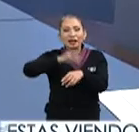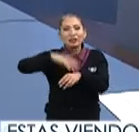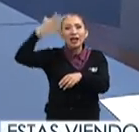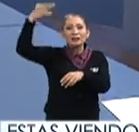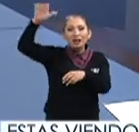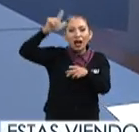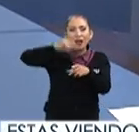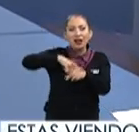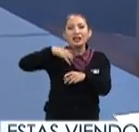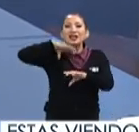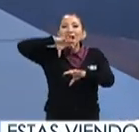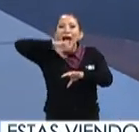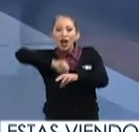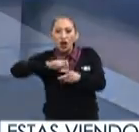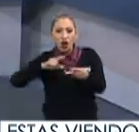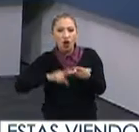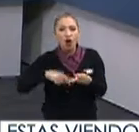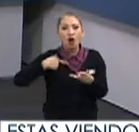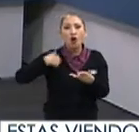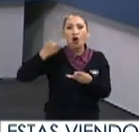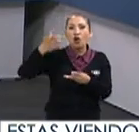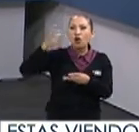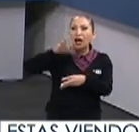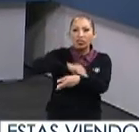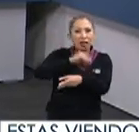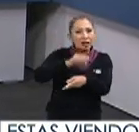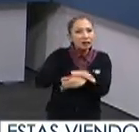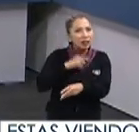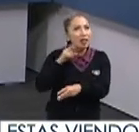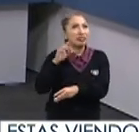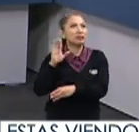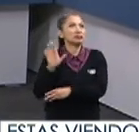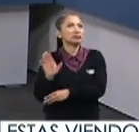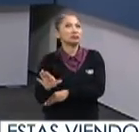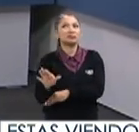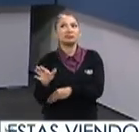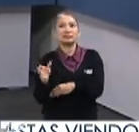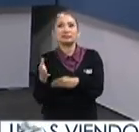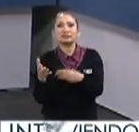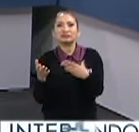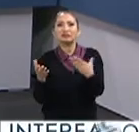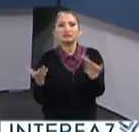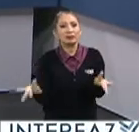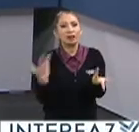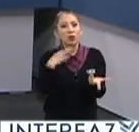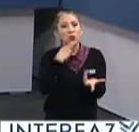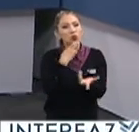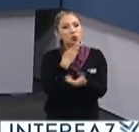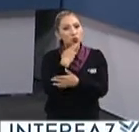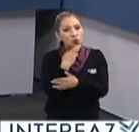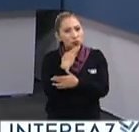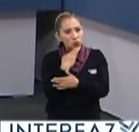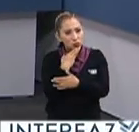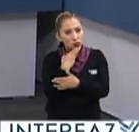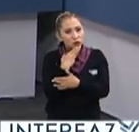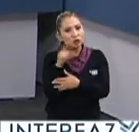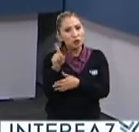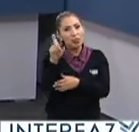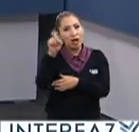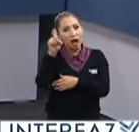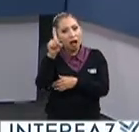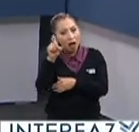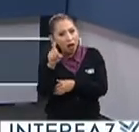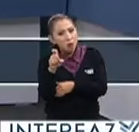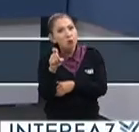geotermia, la energía proveniente de la utilización de